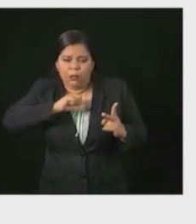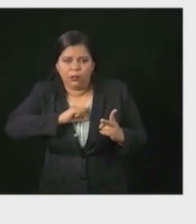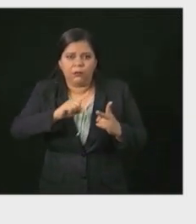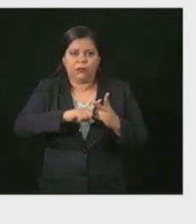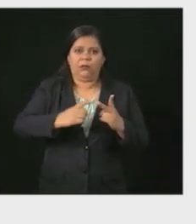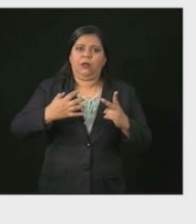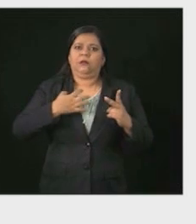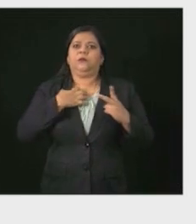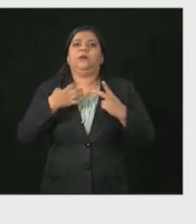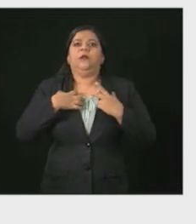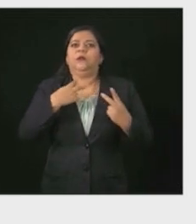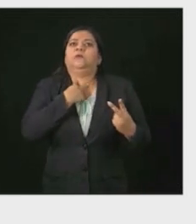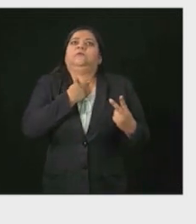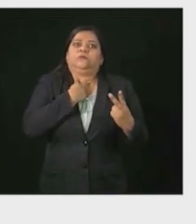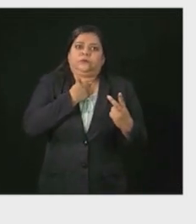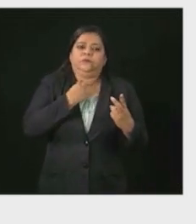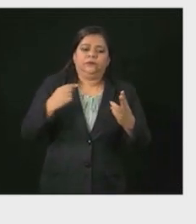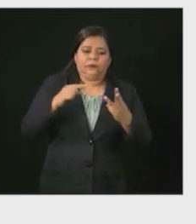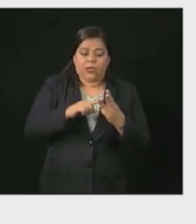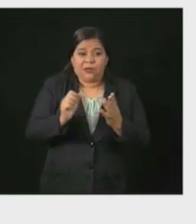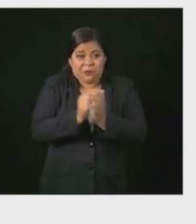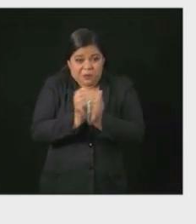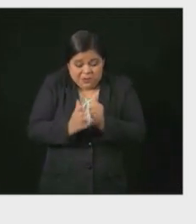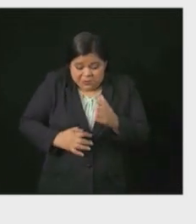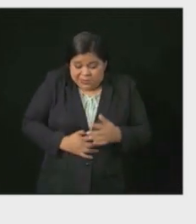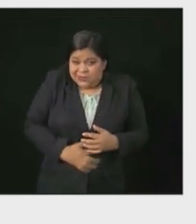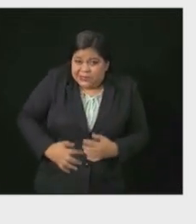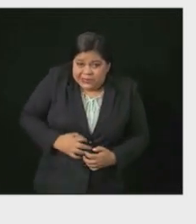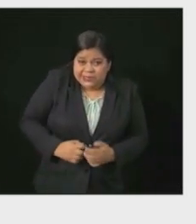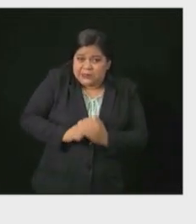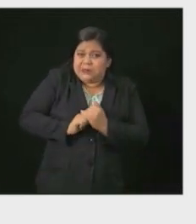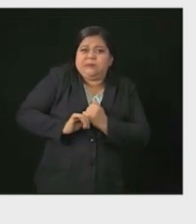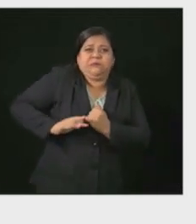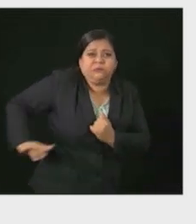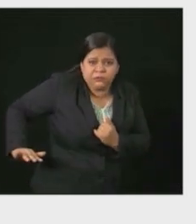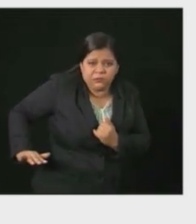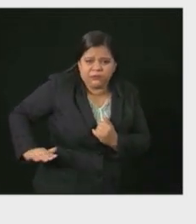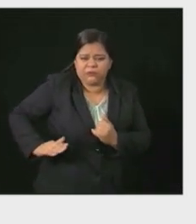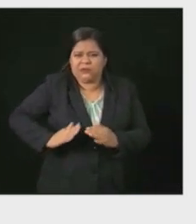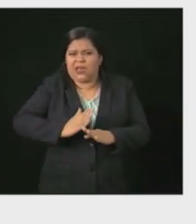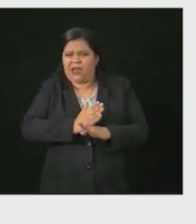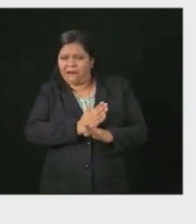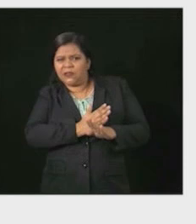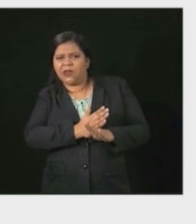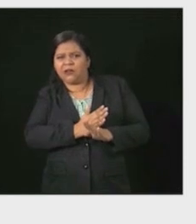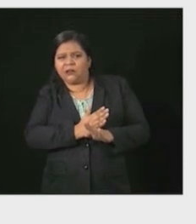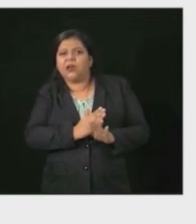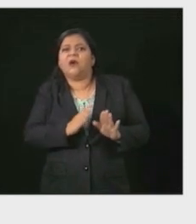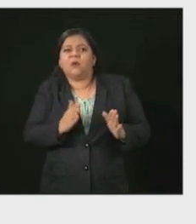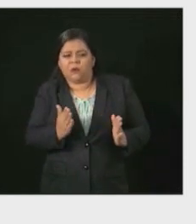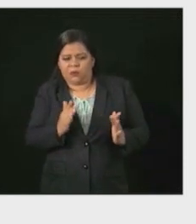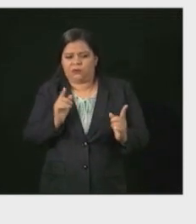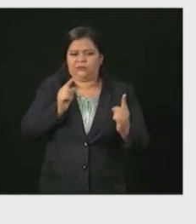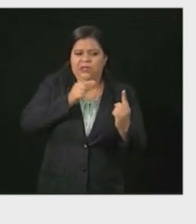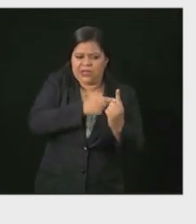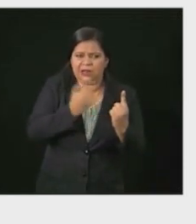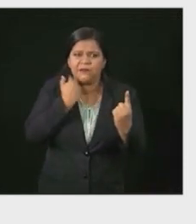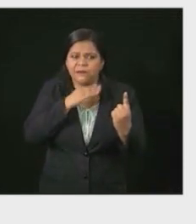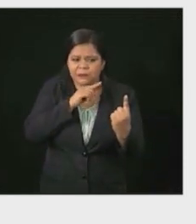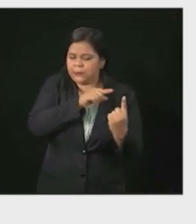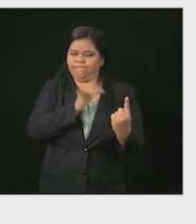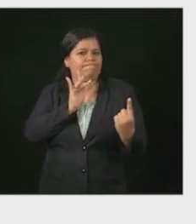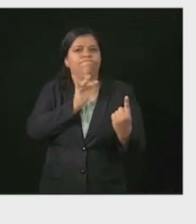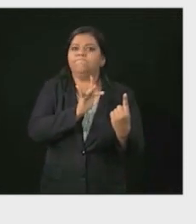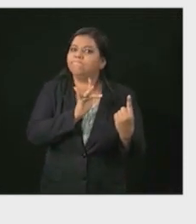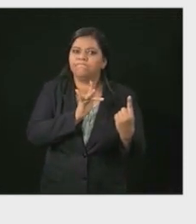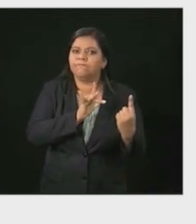tos, falta de aliento, dificultad de respirar, problemas gástricos y diarrea. ¿Cómo se previene? Evitando el